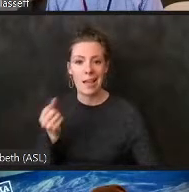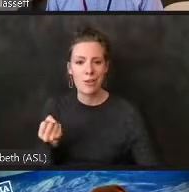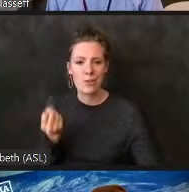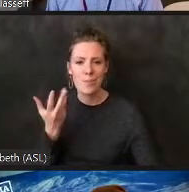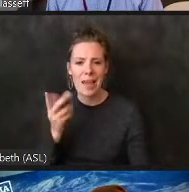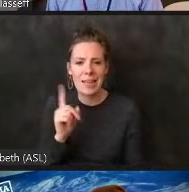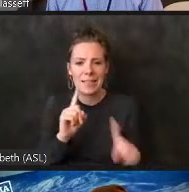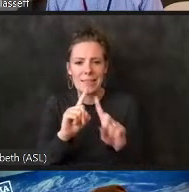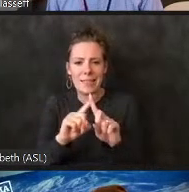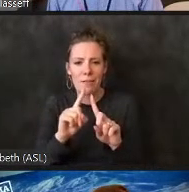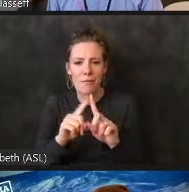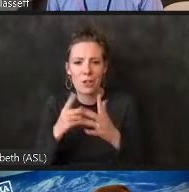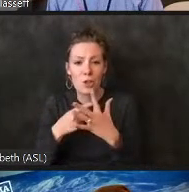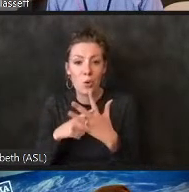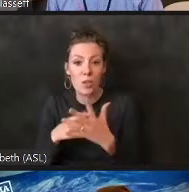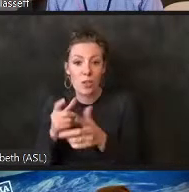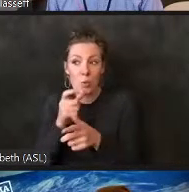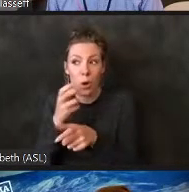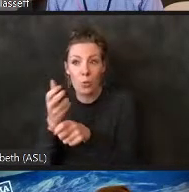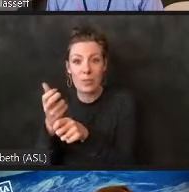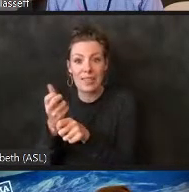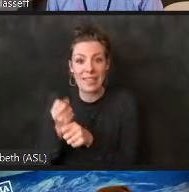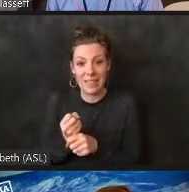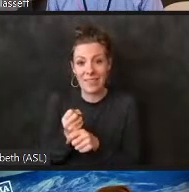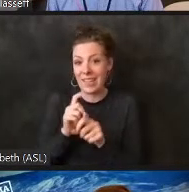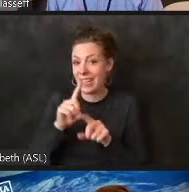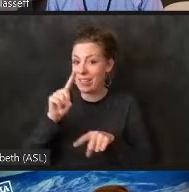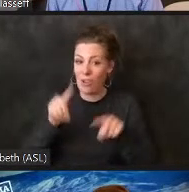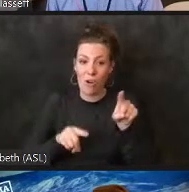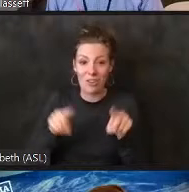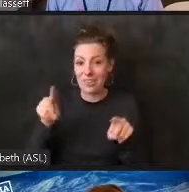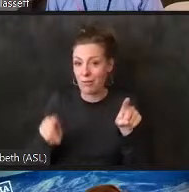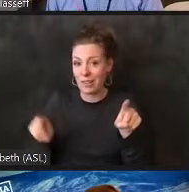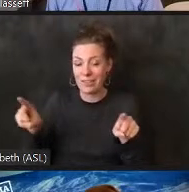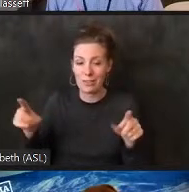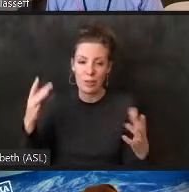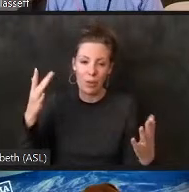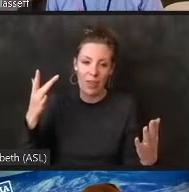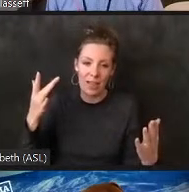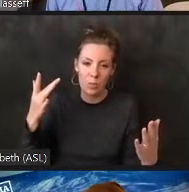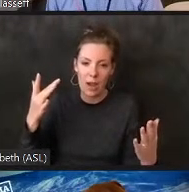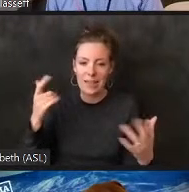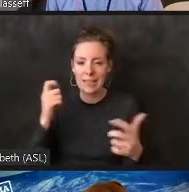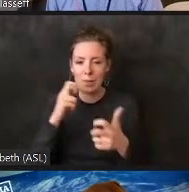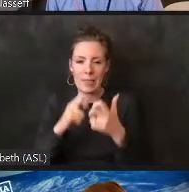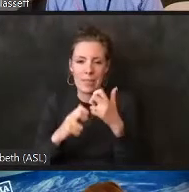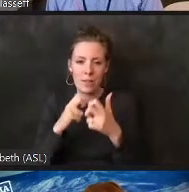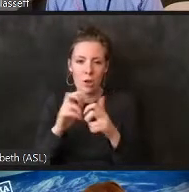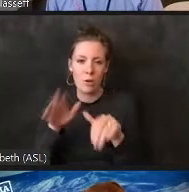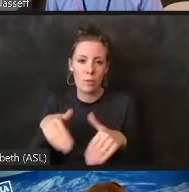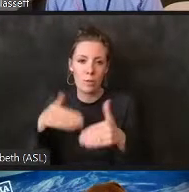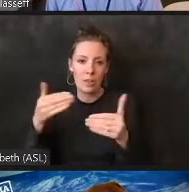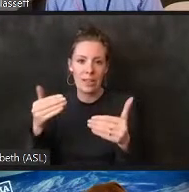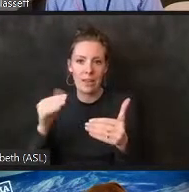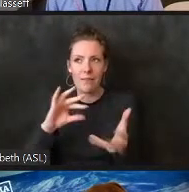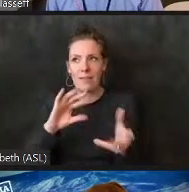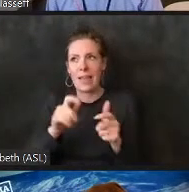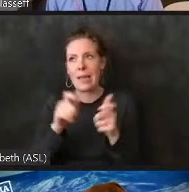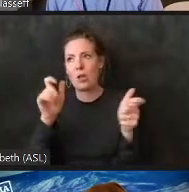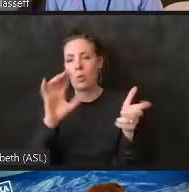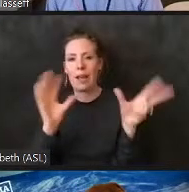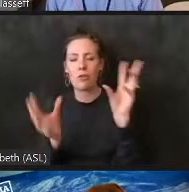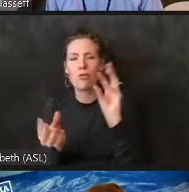grupo. Porque hay varios recursos que están recibiendo esta información. Eso es muy difícil porque